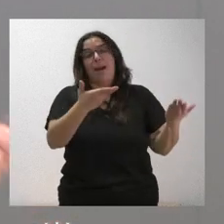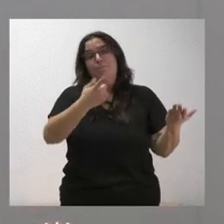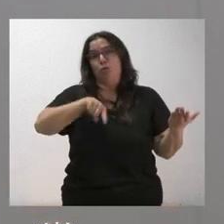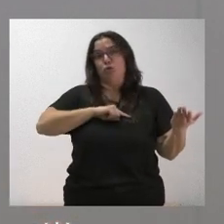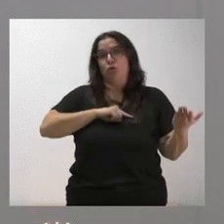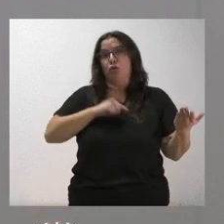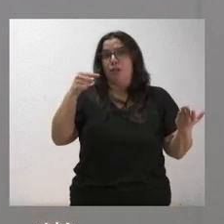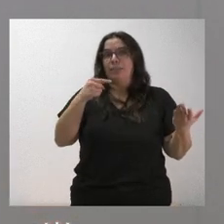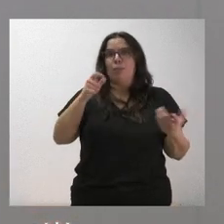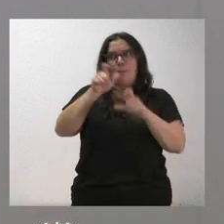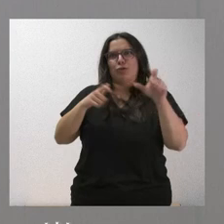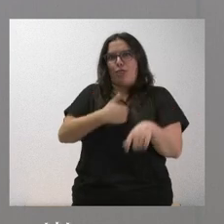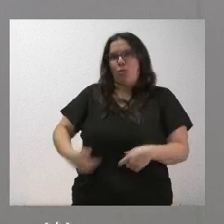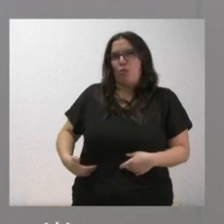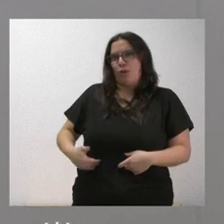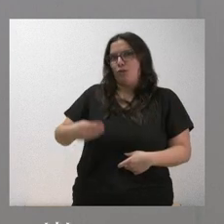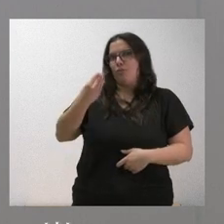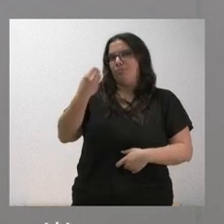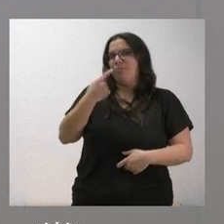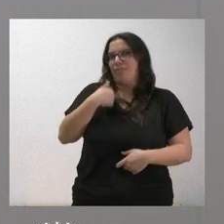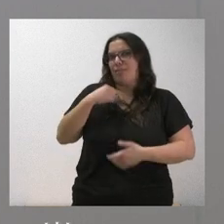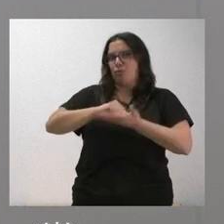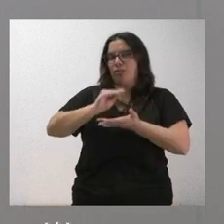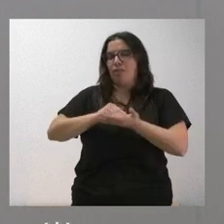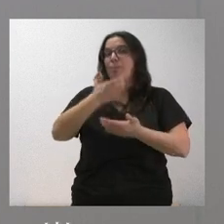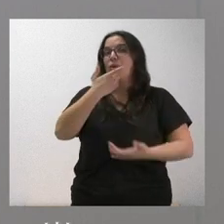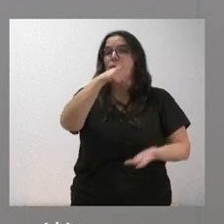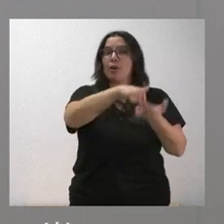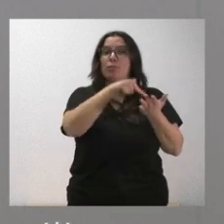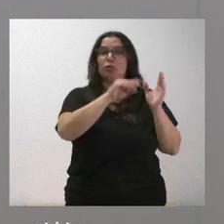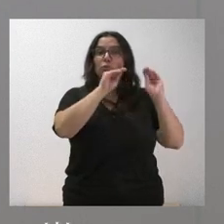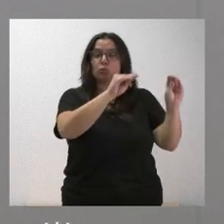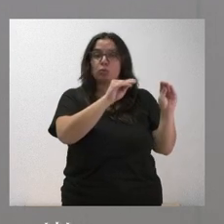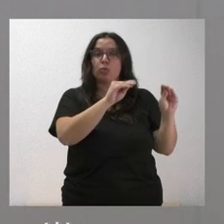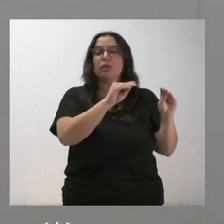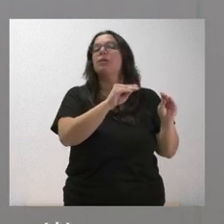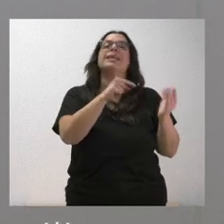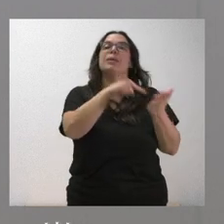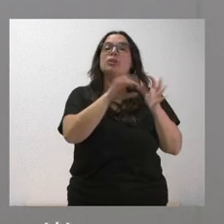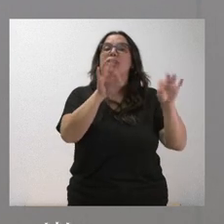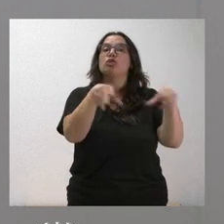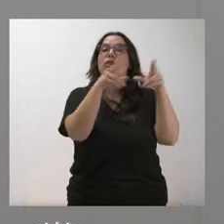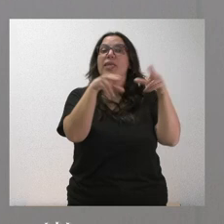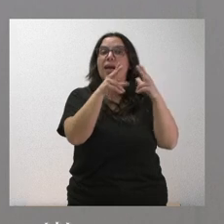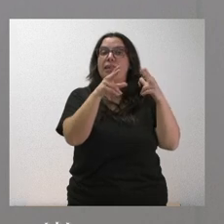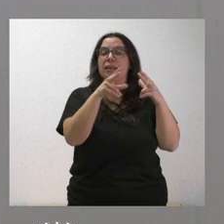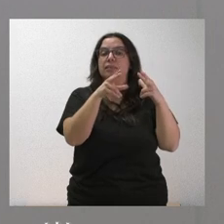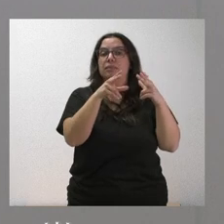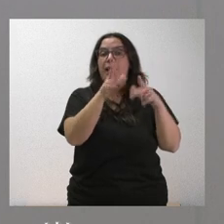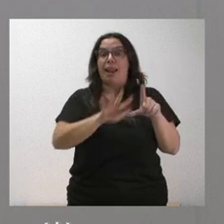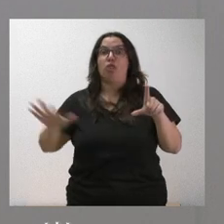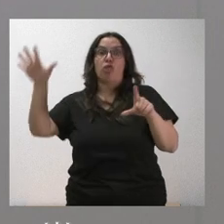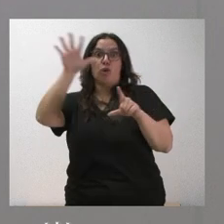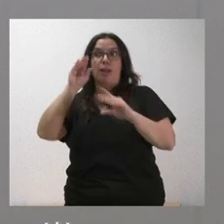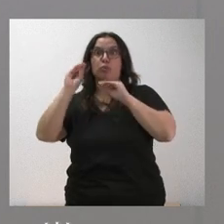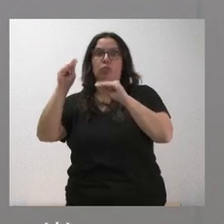manifiestan muchos empresarios algunos de los inconvenientes Cuál es que el régimen impositivo del impuesto de sociedades que es un impuesto de ámbito nacional